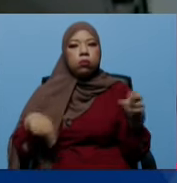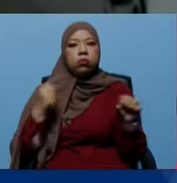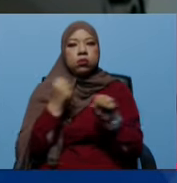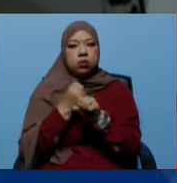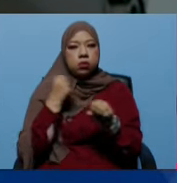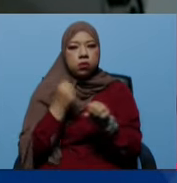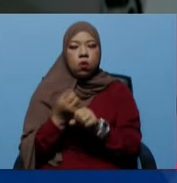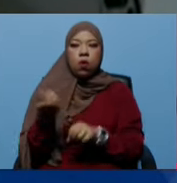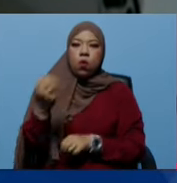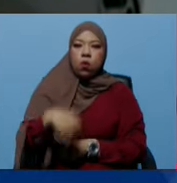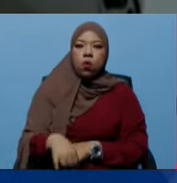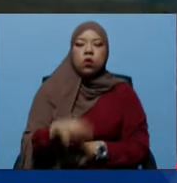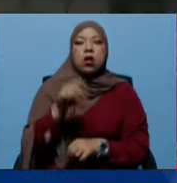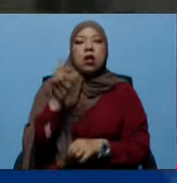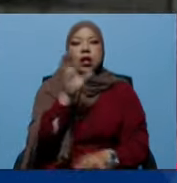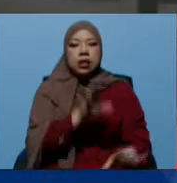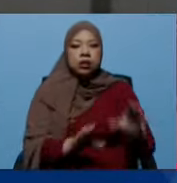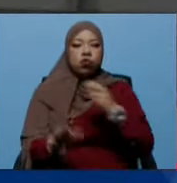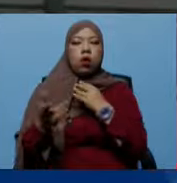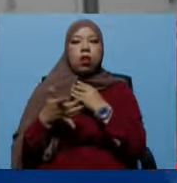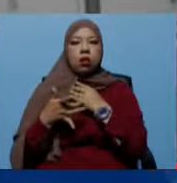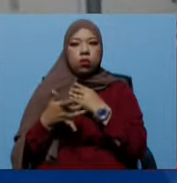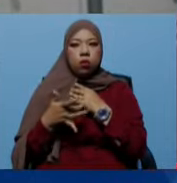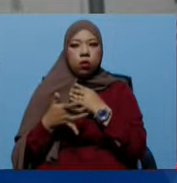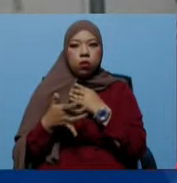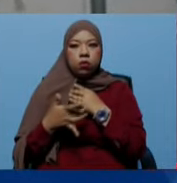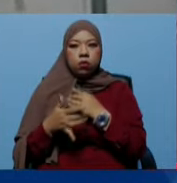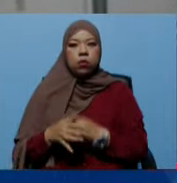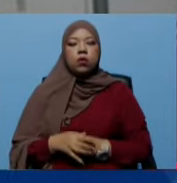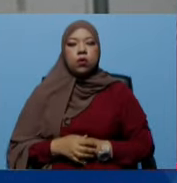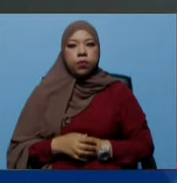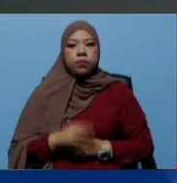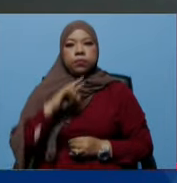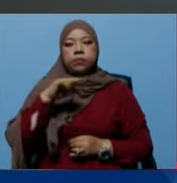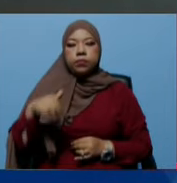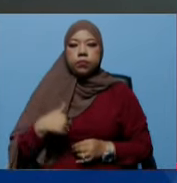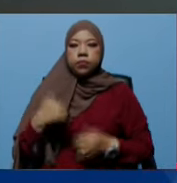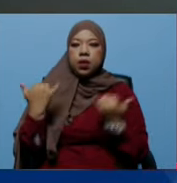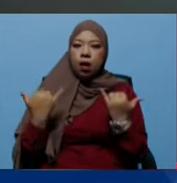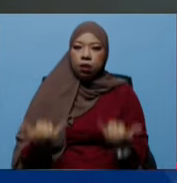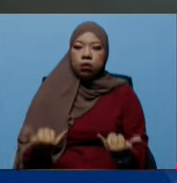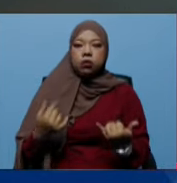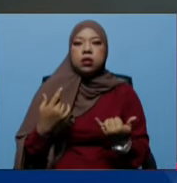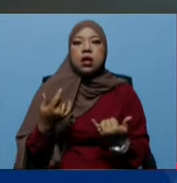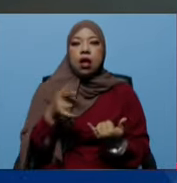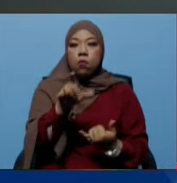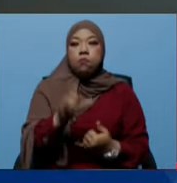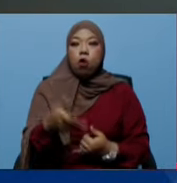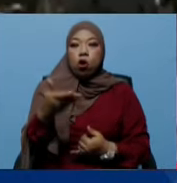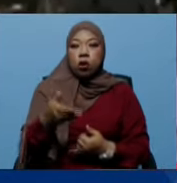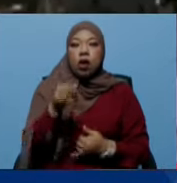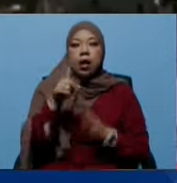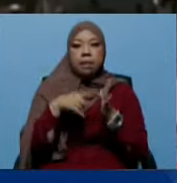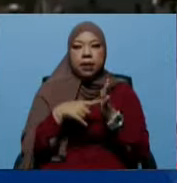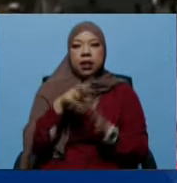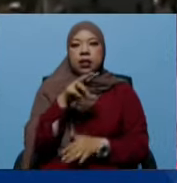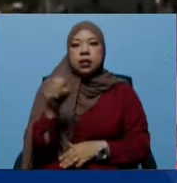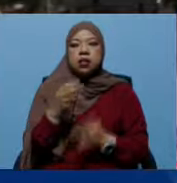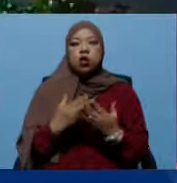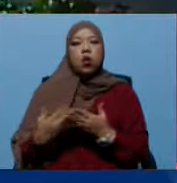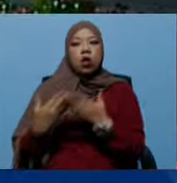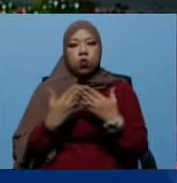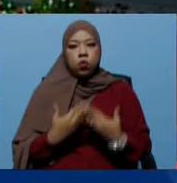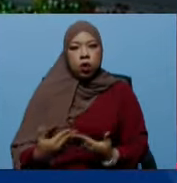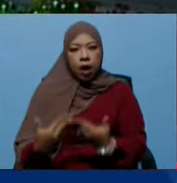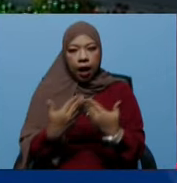seguir aportando desde la ciencia y la tecnología. Esto que estamos nosotros recibiendo hoy viene a impactar a más de 1.300 estudiantes y es